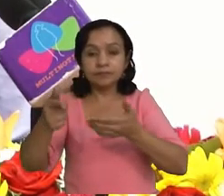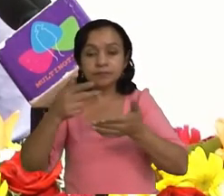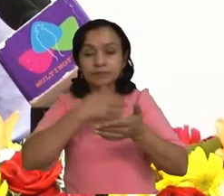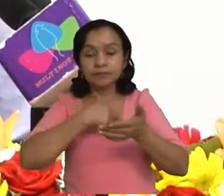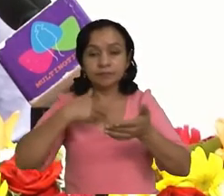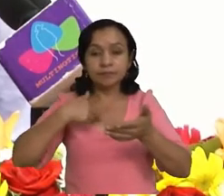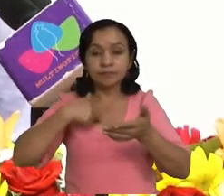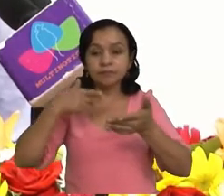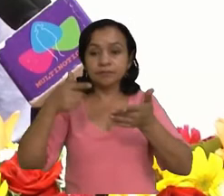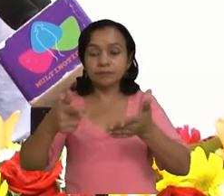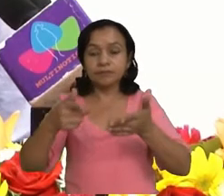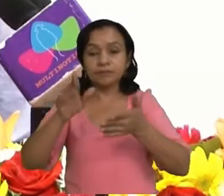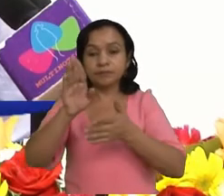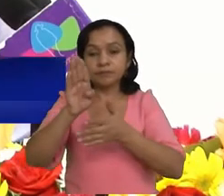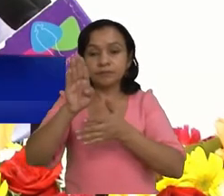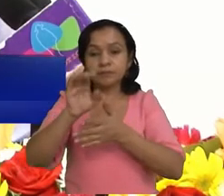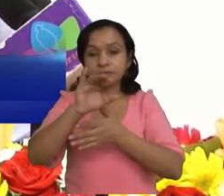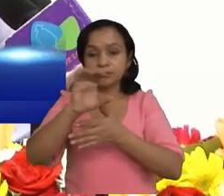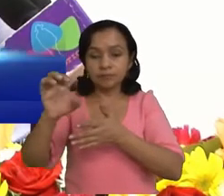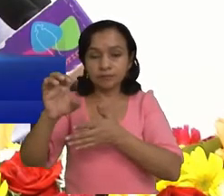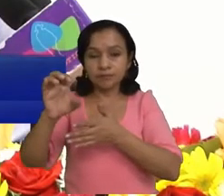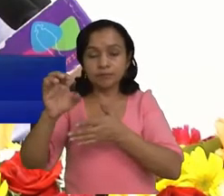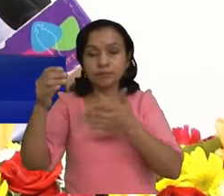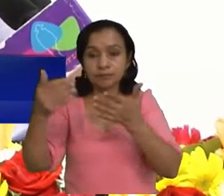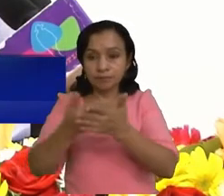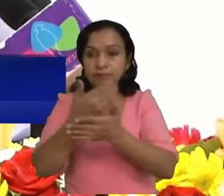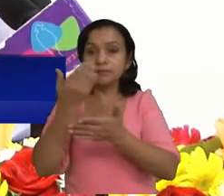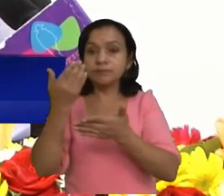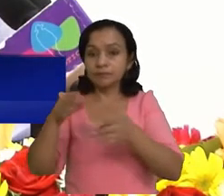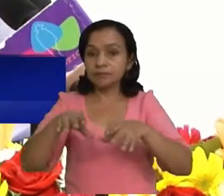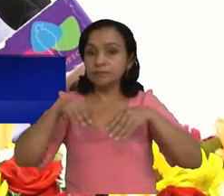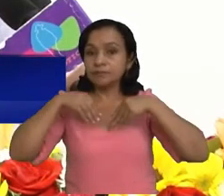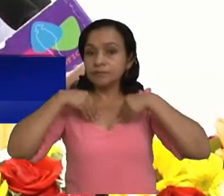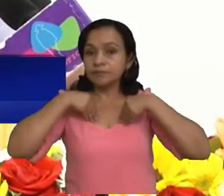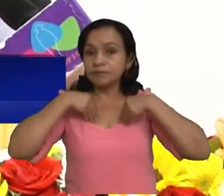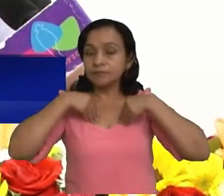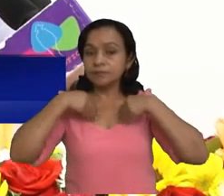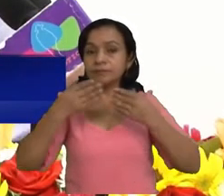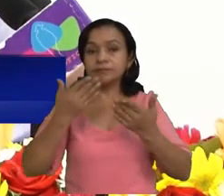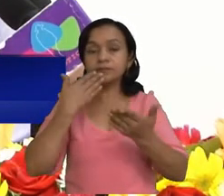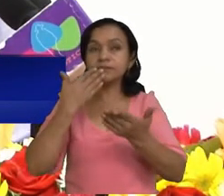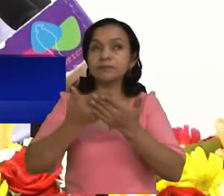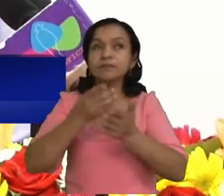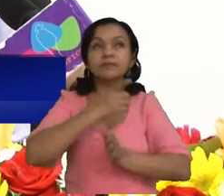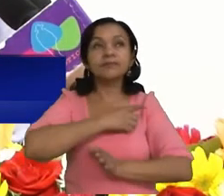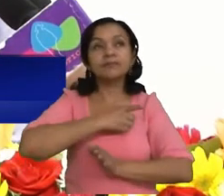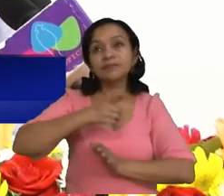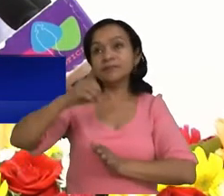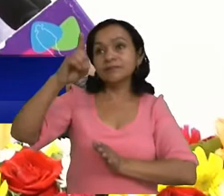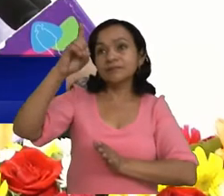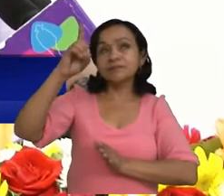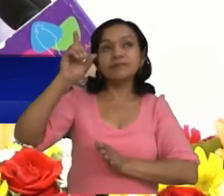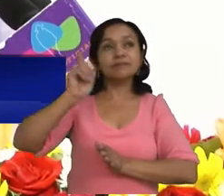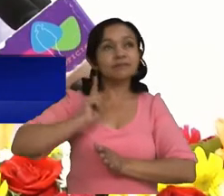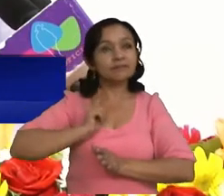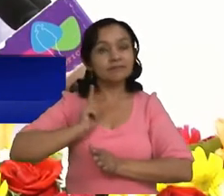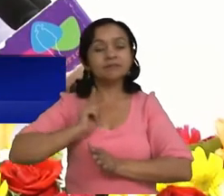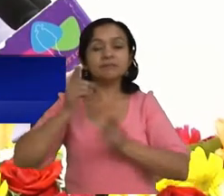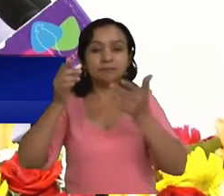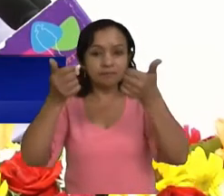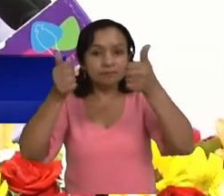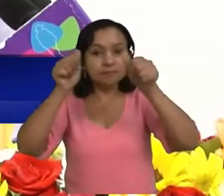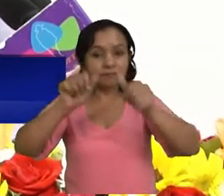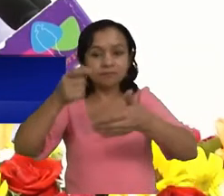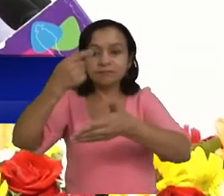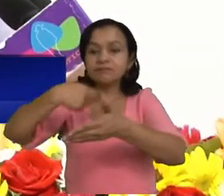suministrárselo al BCE y que nos dé la no objeción. Así que gracias a Dios pues ya tenemos formalizado ese